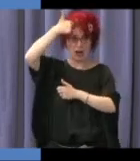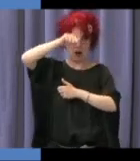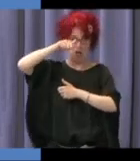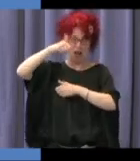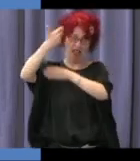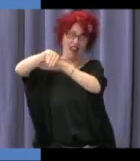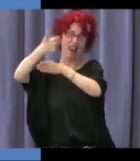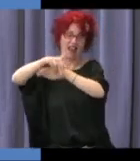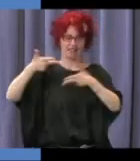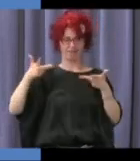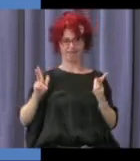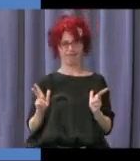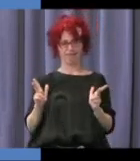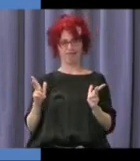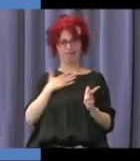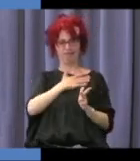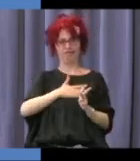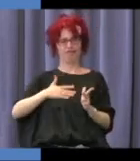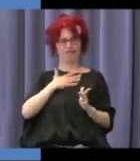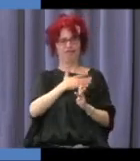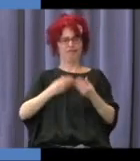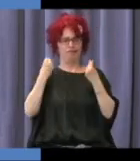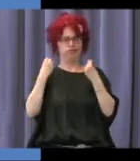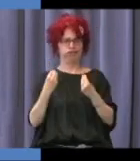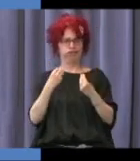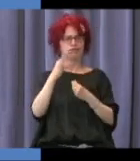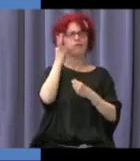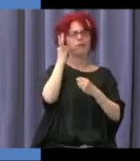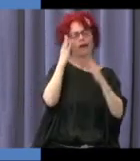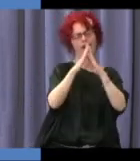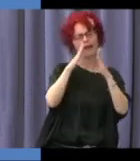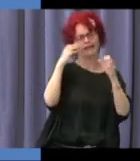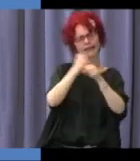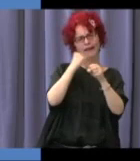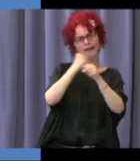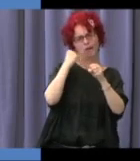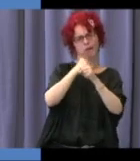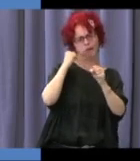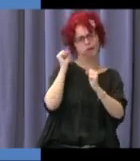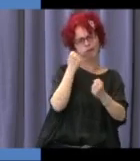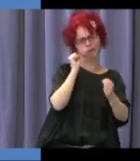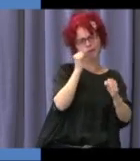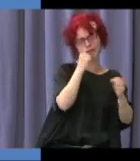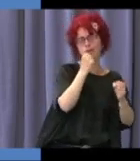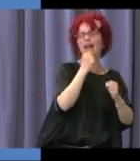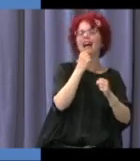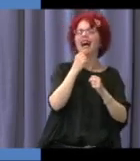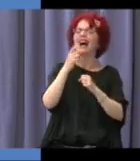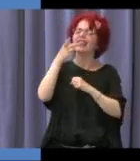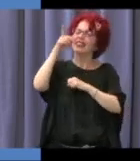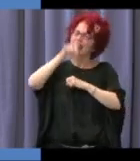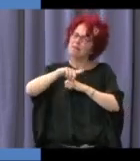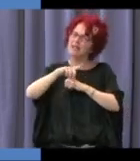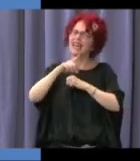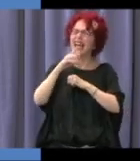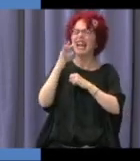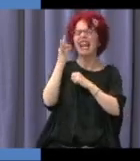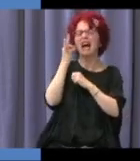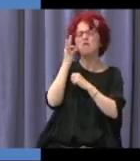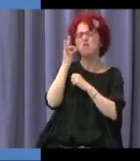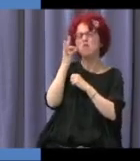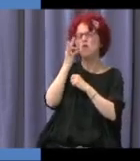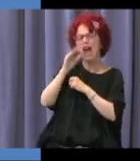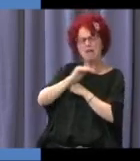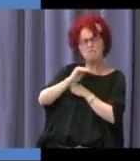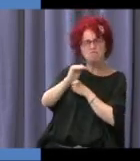que claramente reparte el espacio público y el privado en los dos sexos. La mujer y el vino engañan al más fino, la mujer